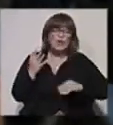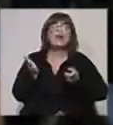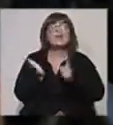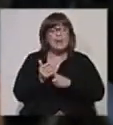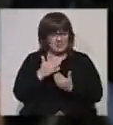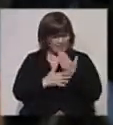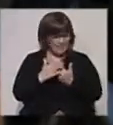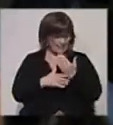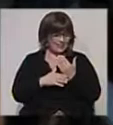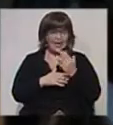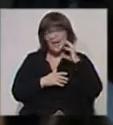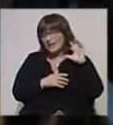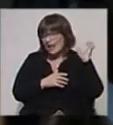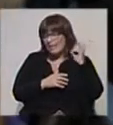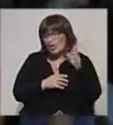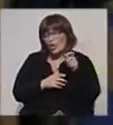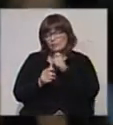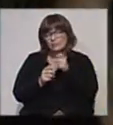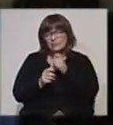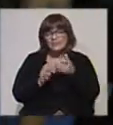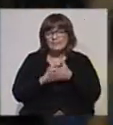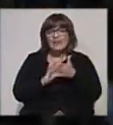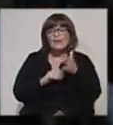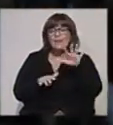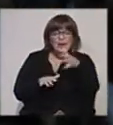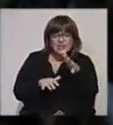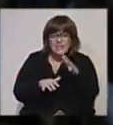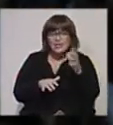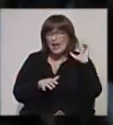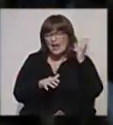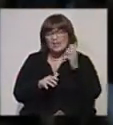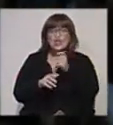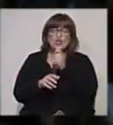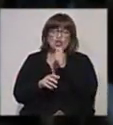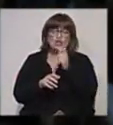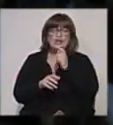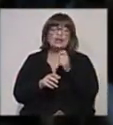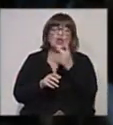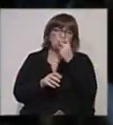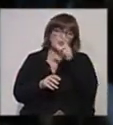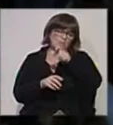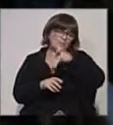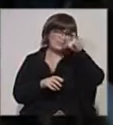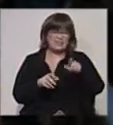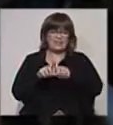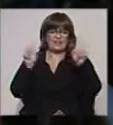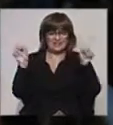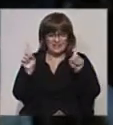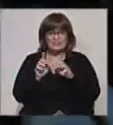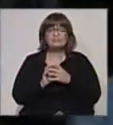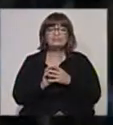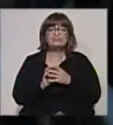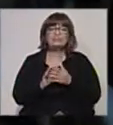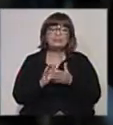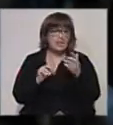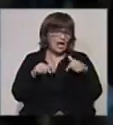de mañana un ratito, y tenemos previsto hacer una nota muy parecida a la que hiciste en la radio, pero en realidad con otro par de integrantes en algún momento, ya sea